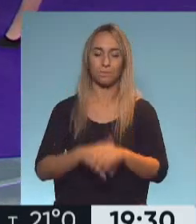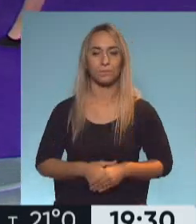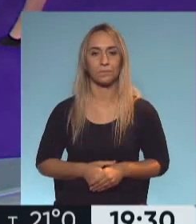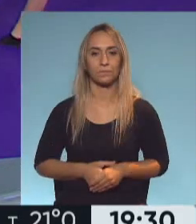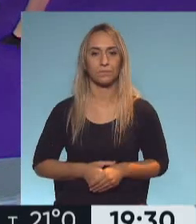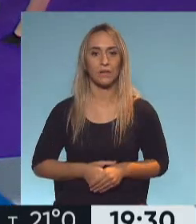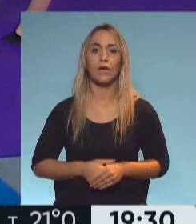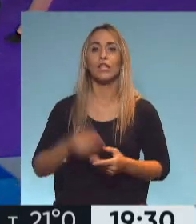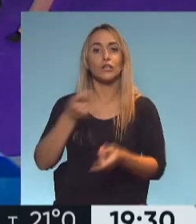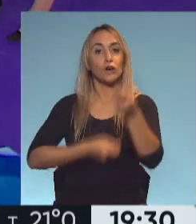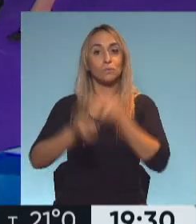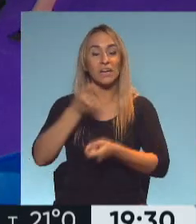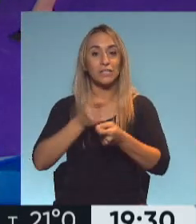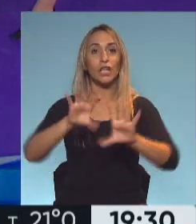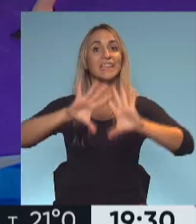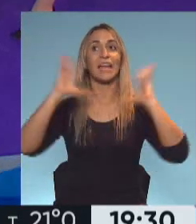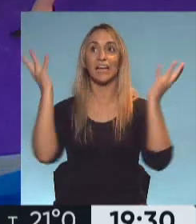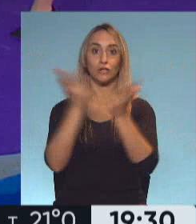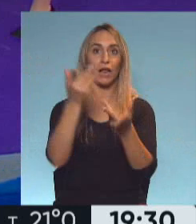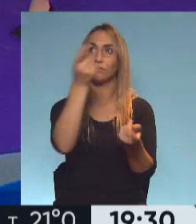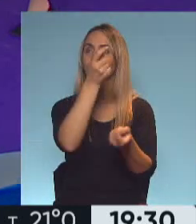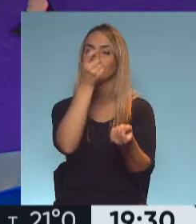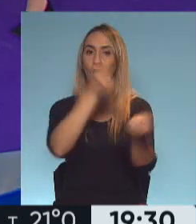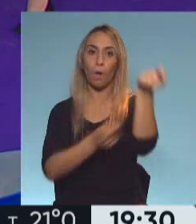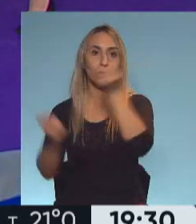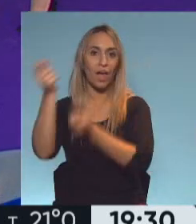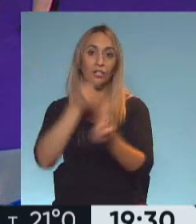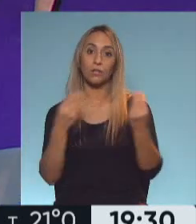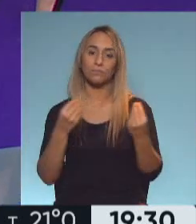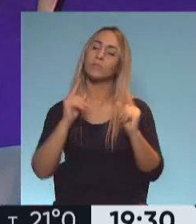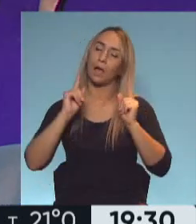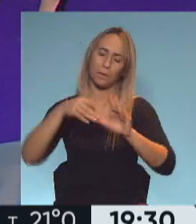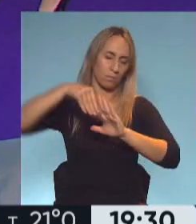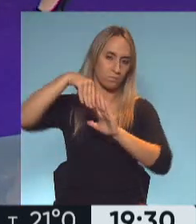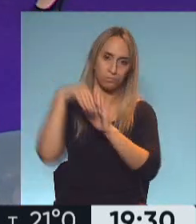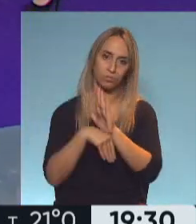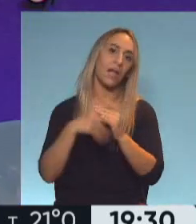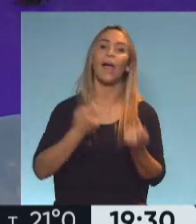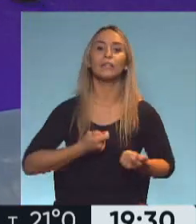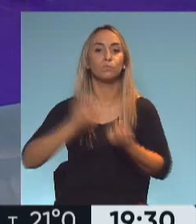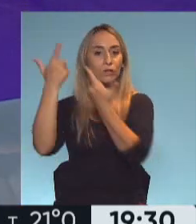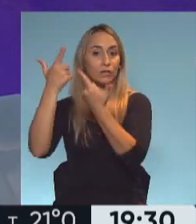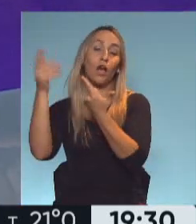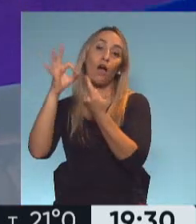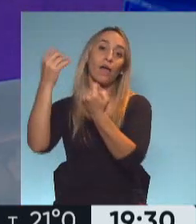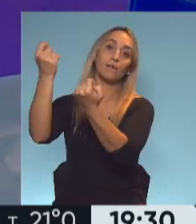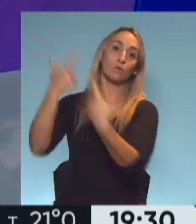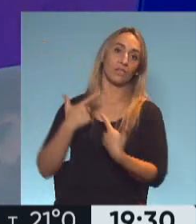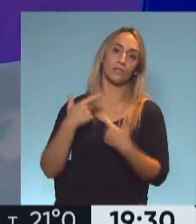sucedió con el comercio internacional? Bueno, también, ¿no? Por supuesto, una caída tanto en las exportaciones como en